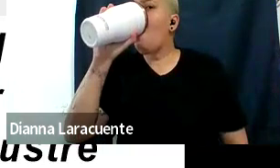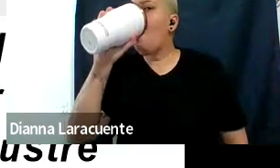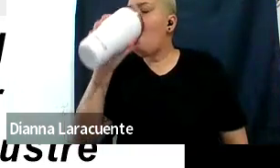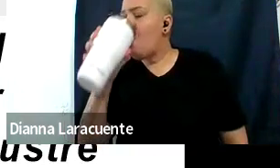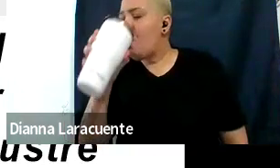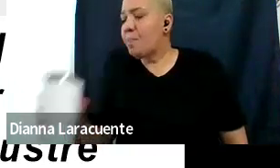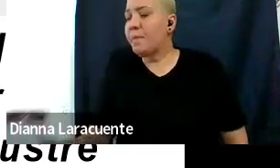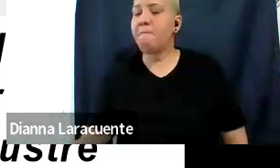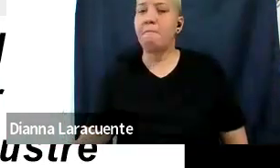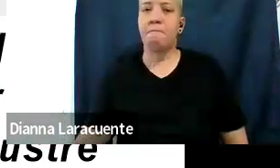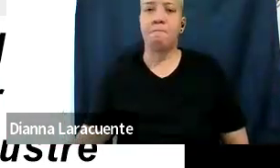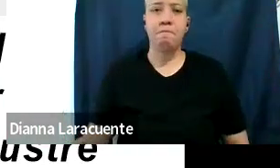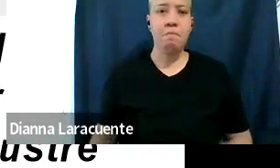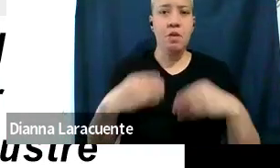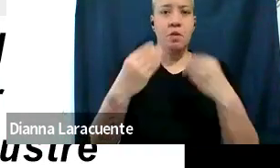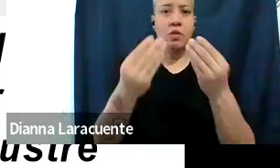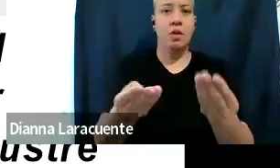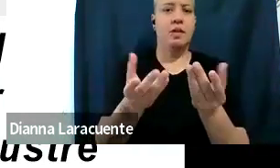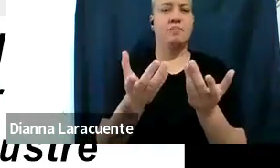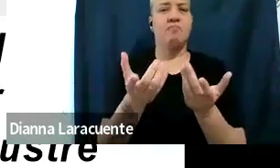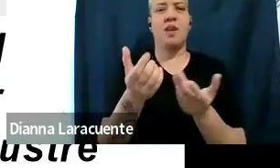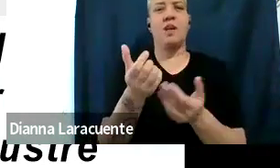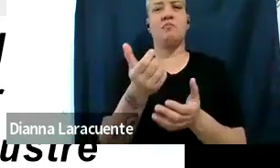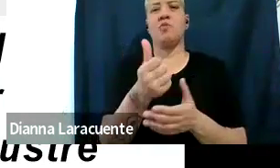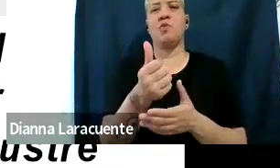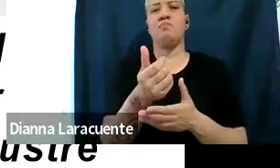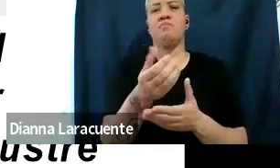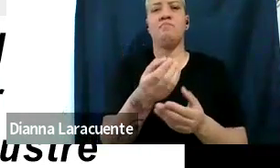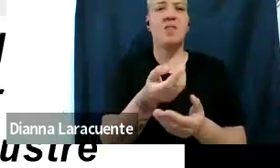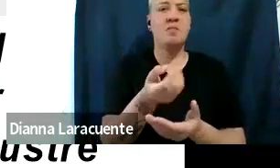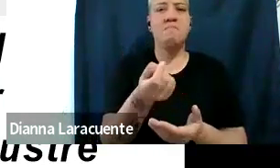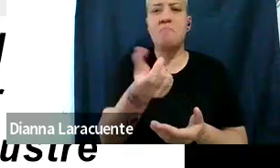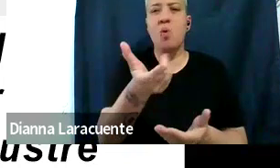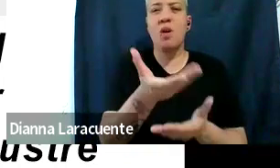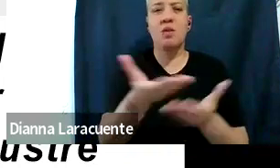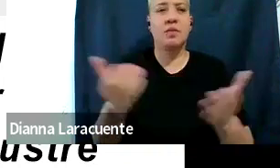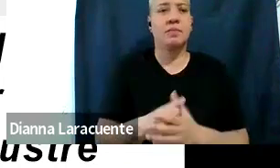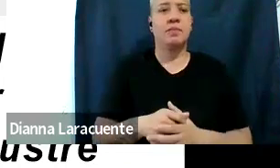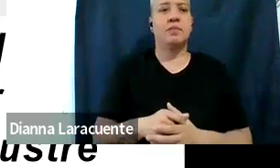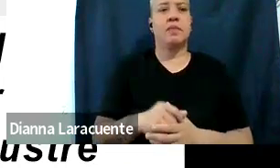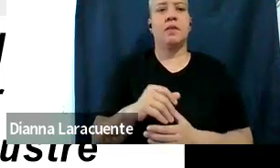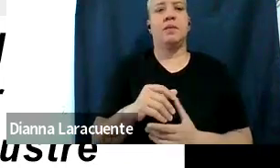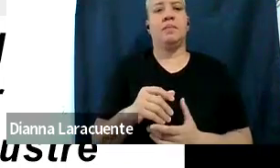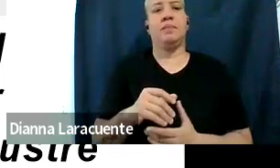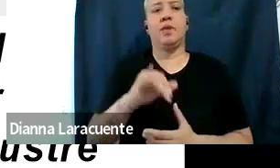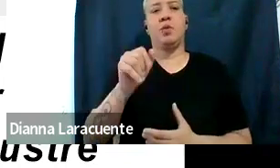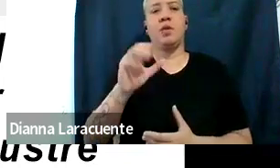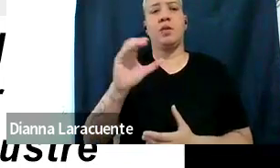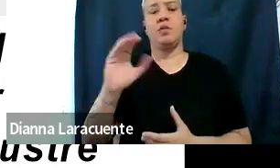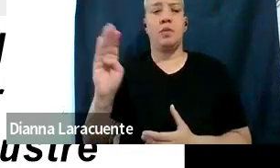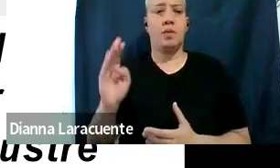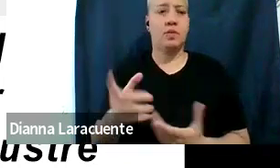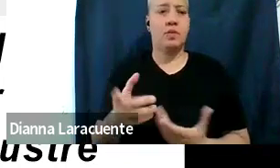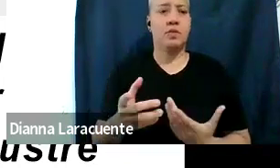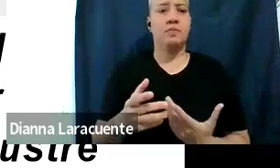Mi ilustre adversario, Barbosa, ha caído herido por la muerte y todo el país unido ante enorme desgracia solo